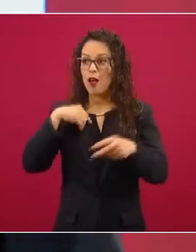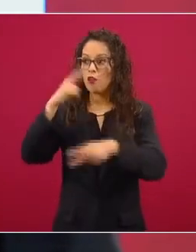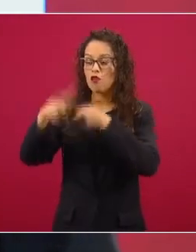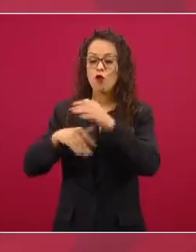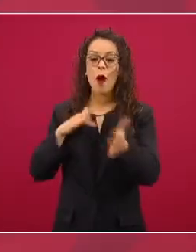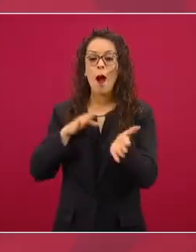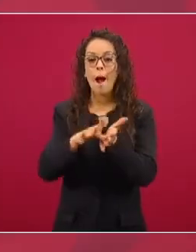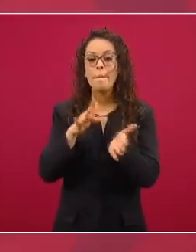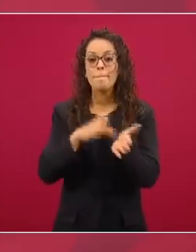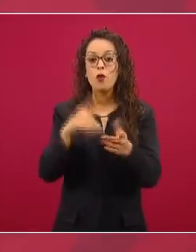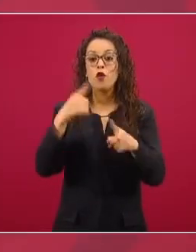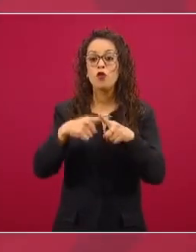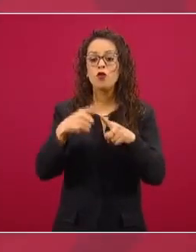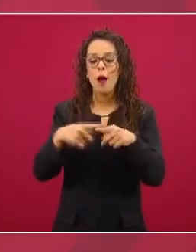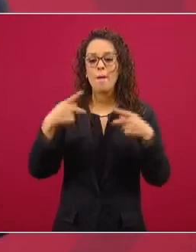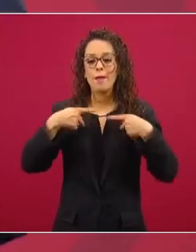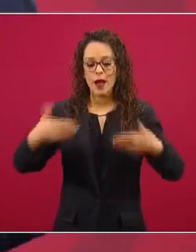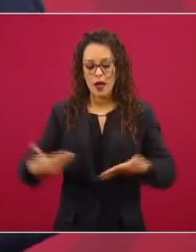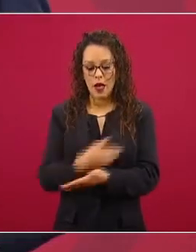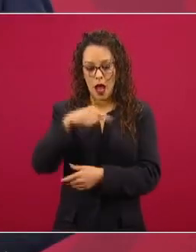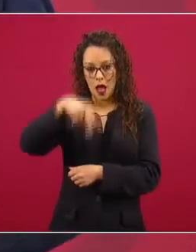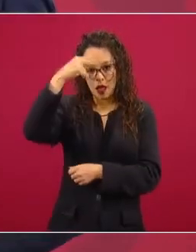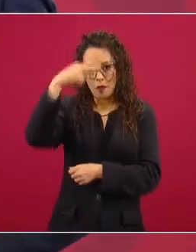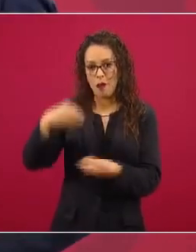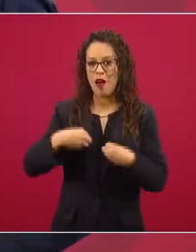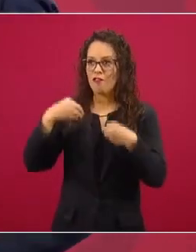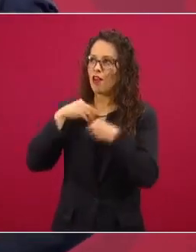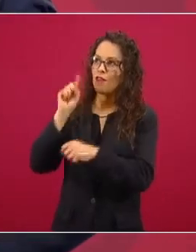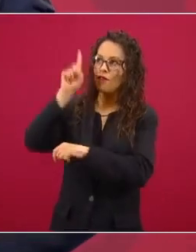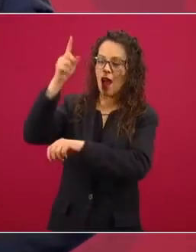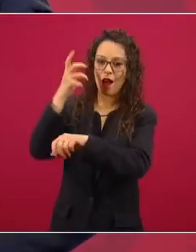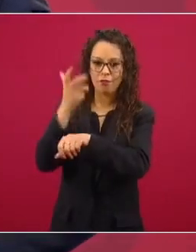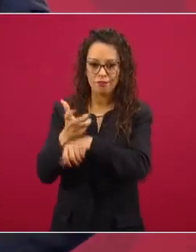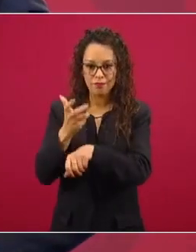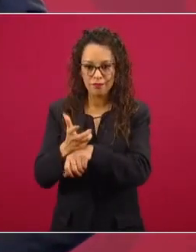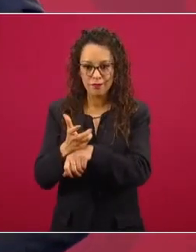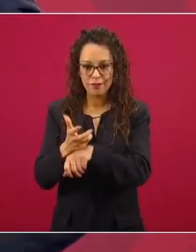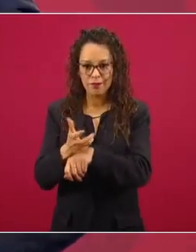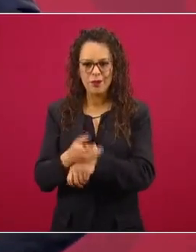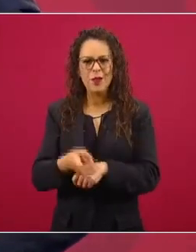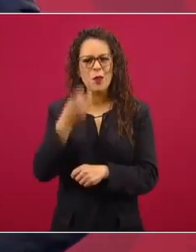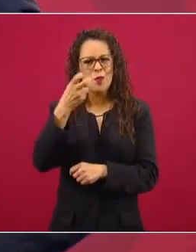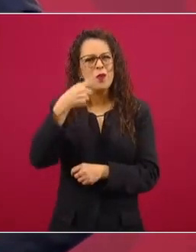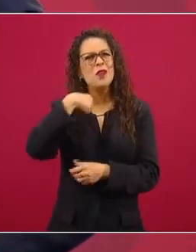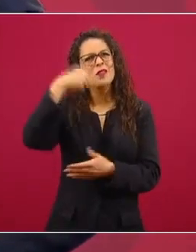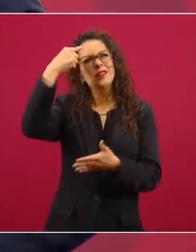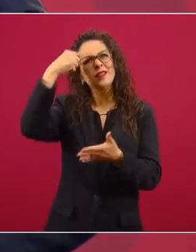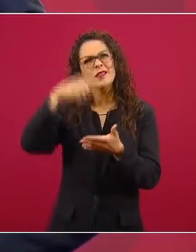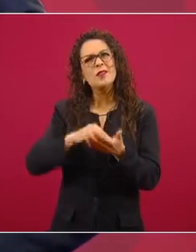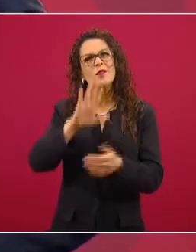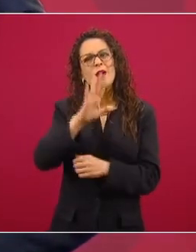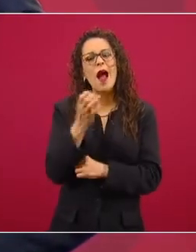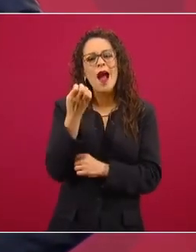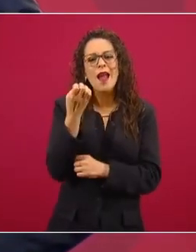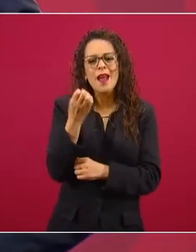mitin en esos días. Por eso yo creo que fue en enero. Esto.